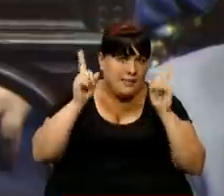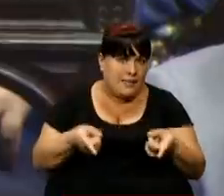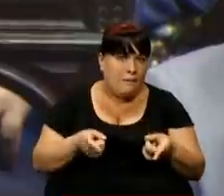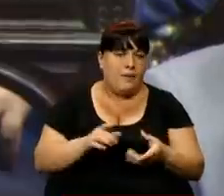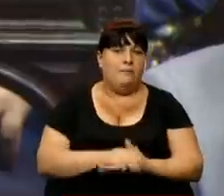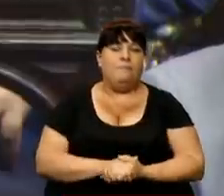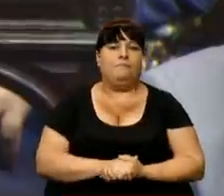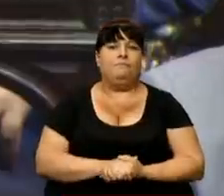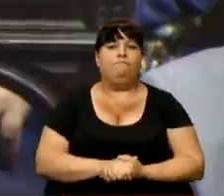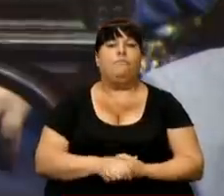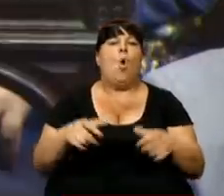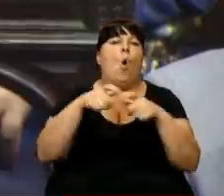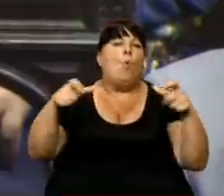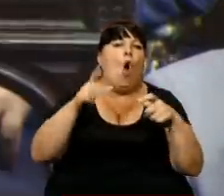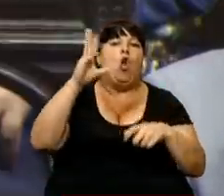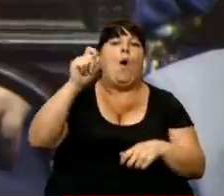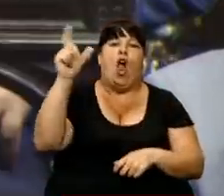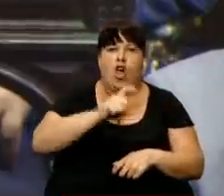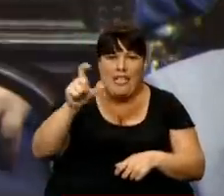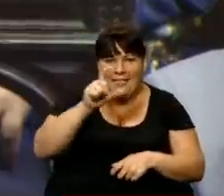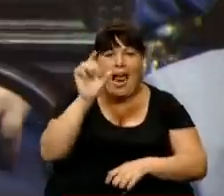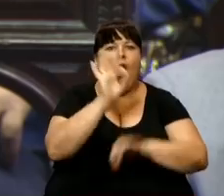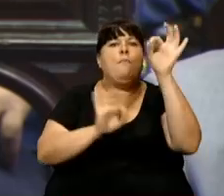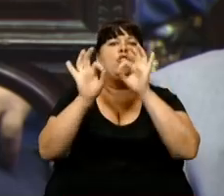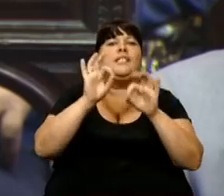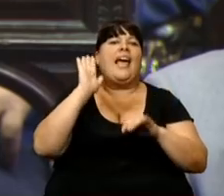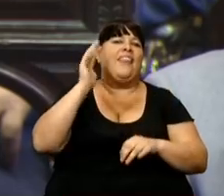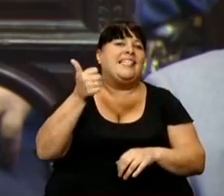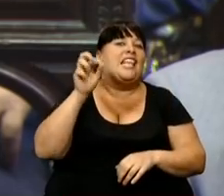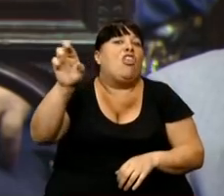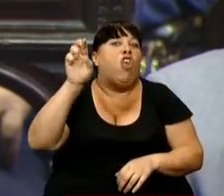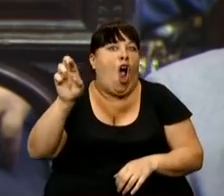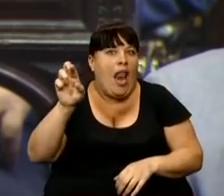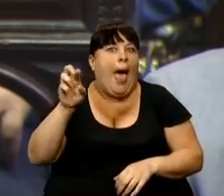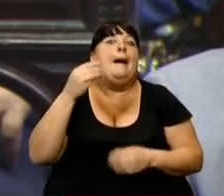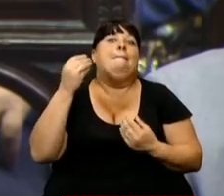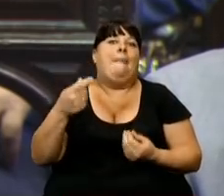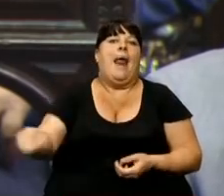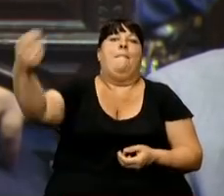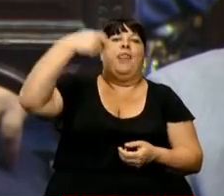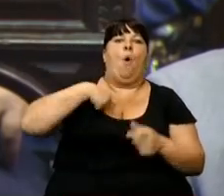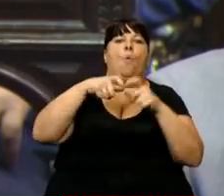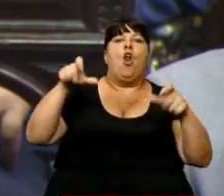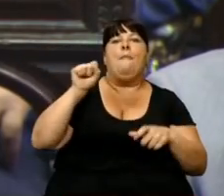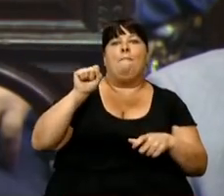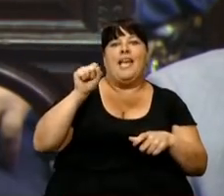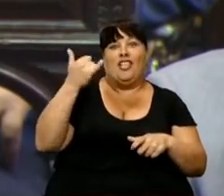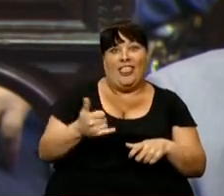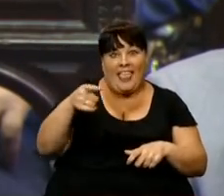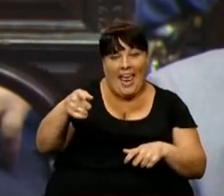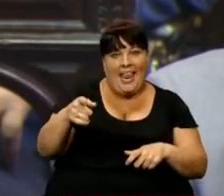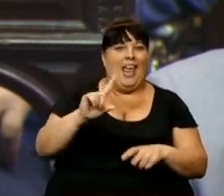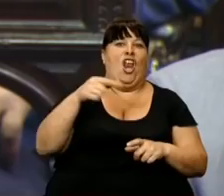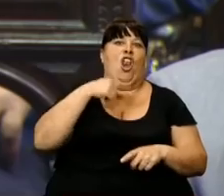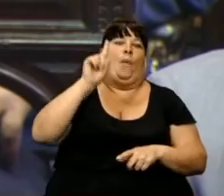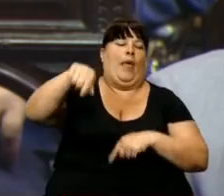supuesto, bonos desde el Banco Central con una tasa del 16 en dólares para que me devuelvan los bonos en pesos que tienen y